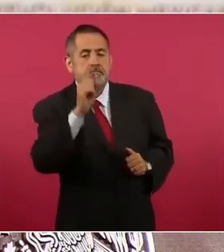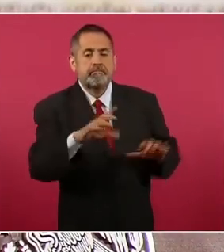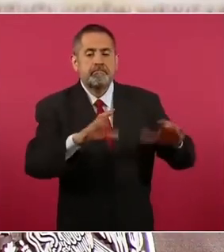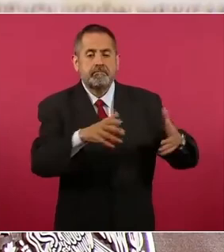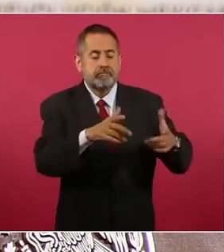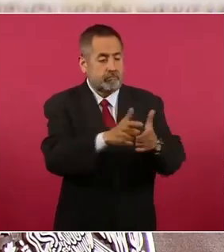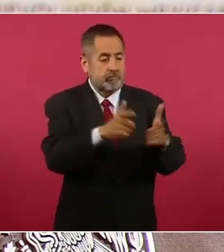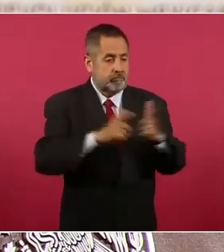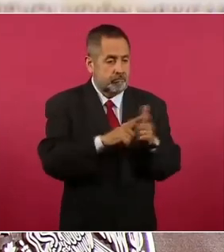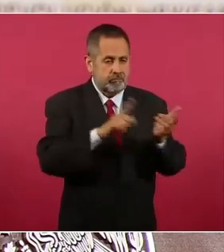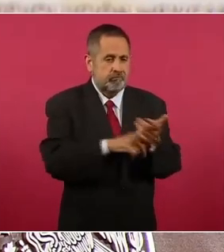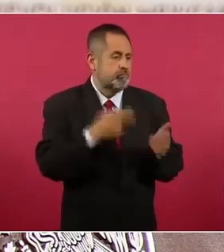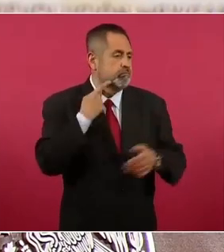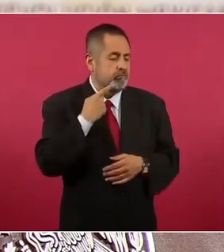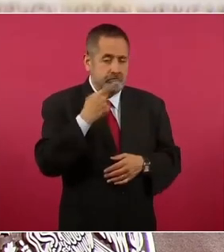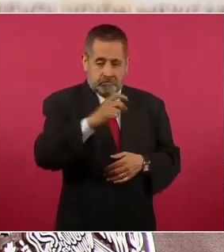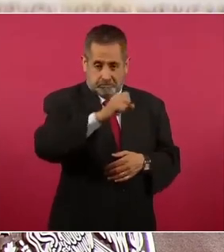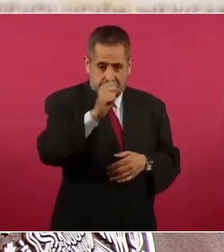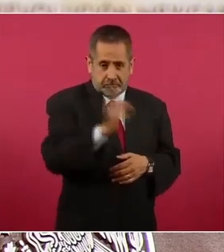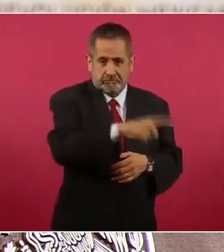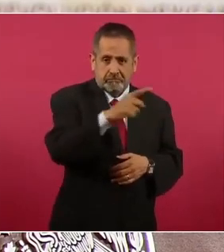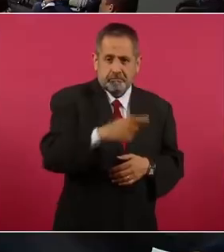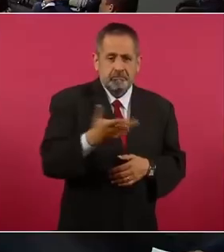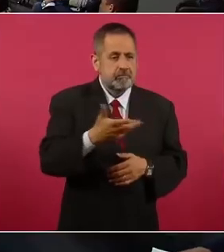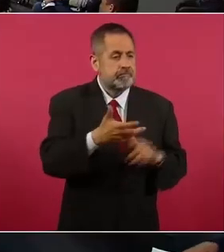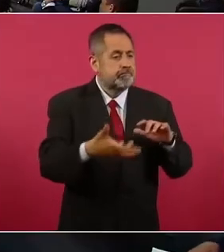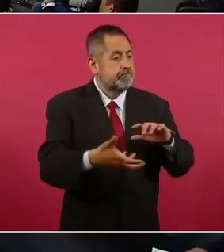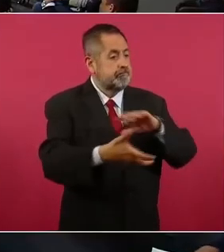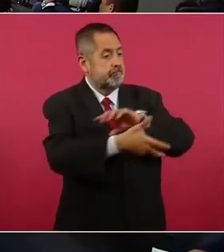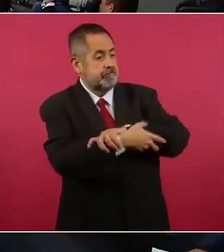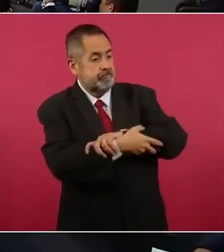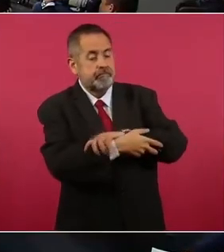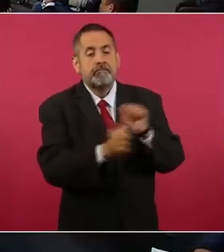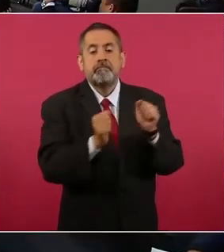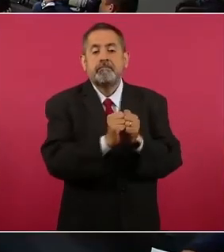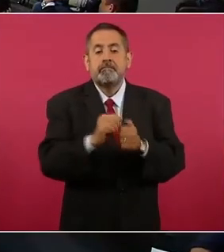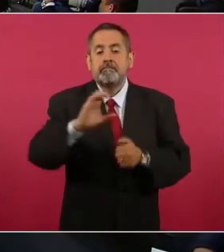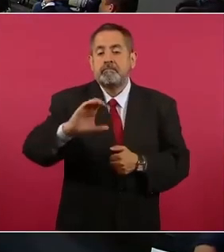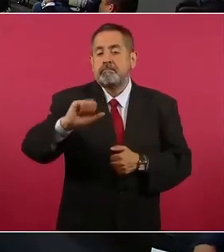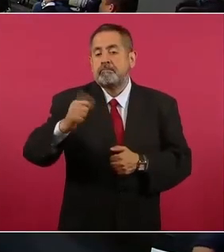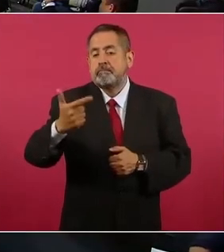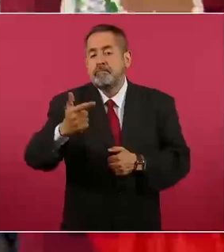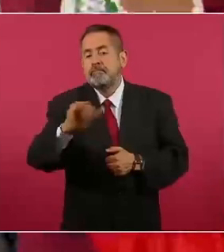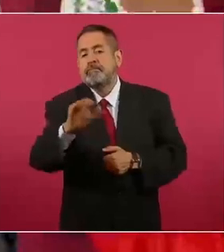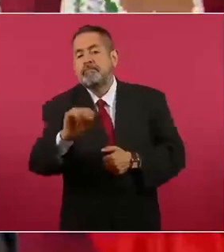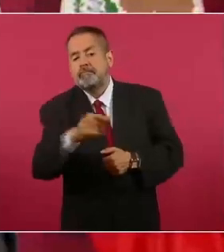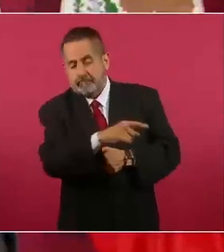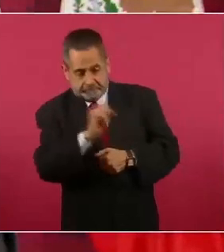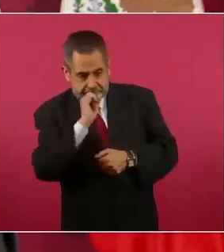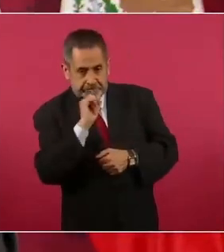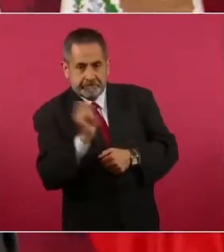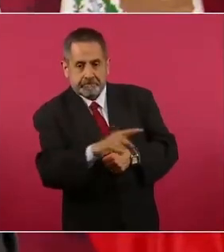ese partido conservador el que hizo la alianza con Carlos Salinas?